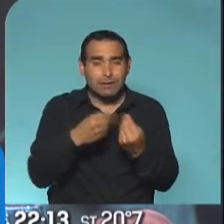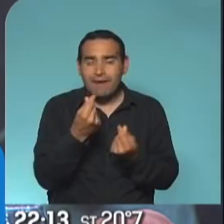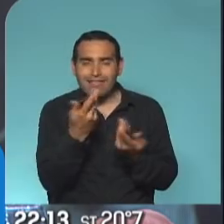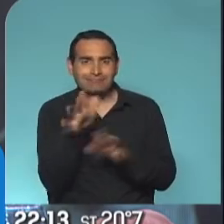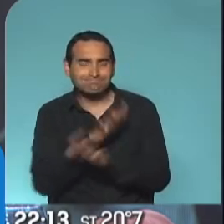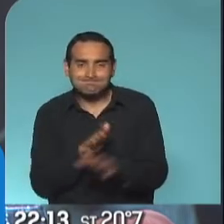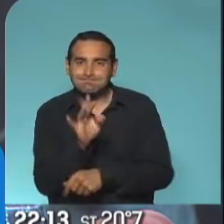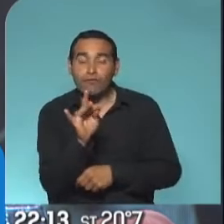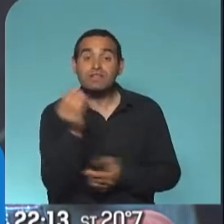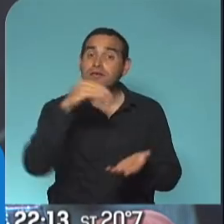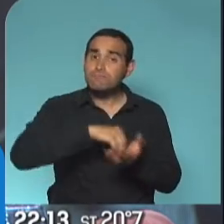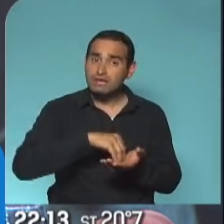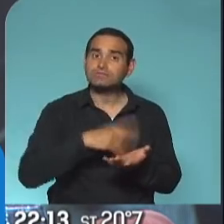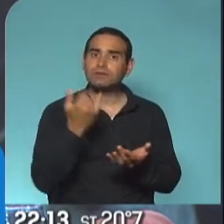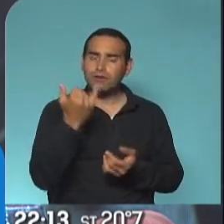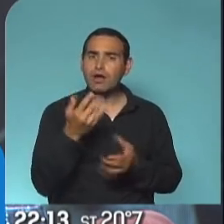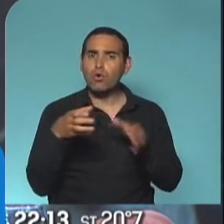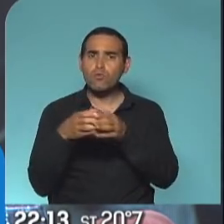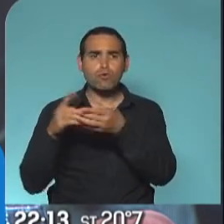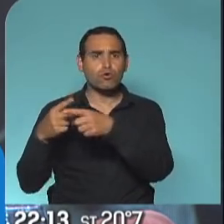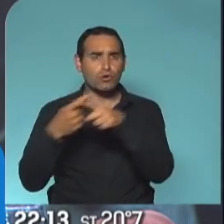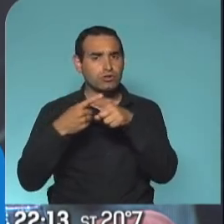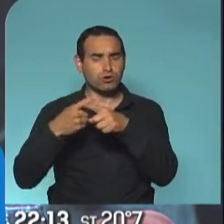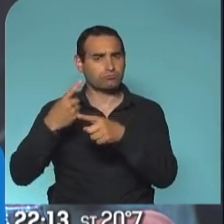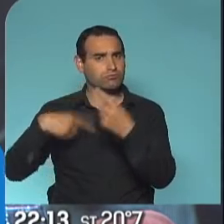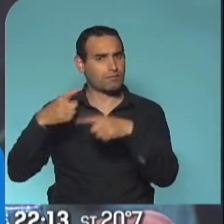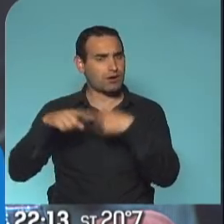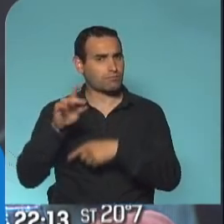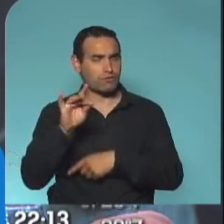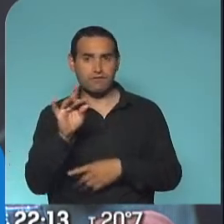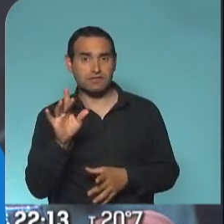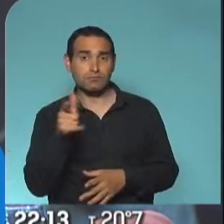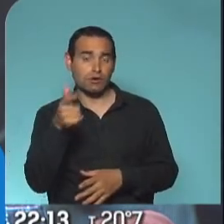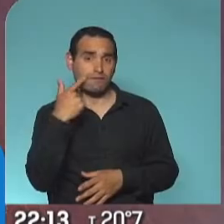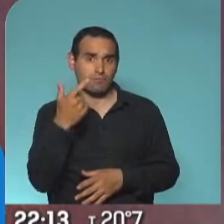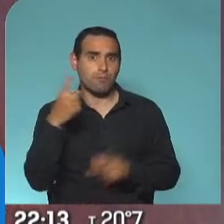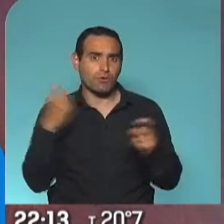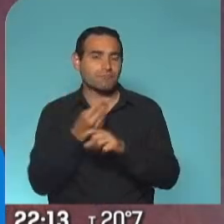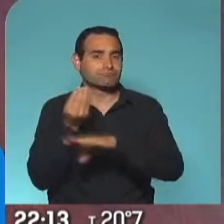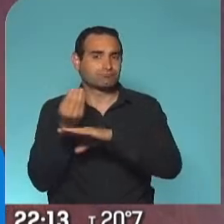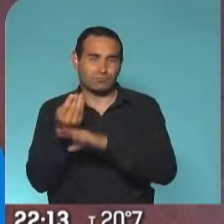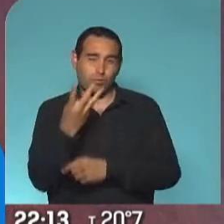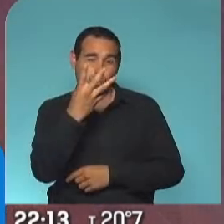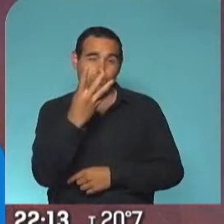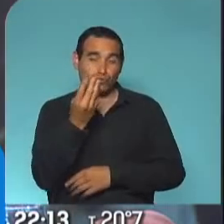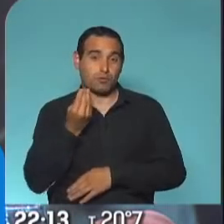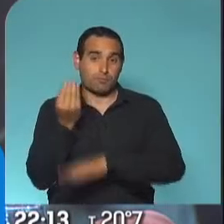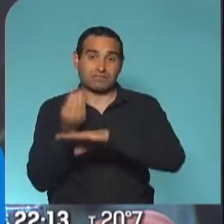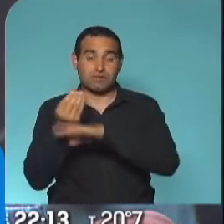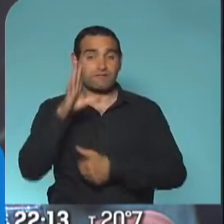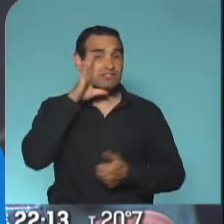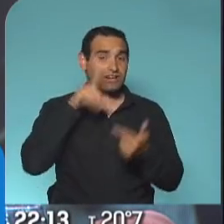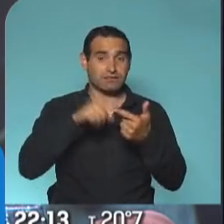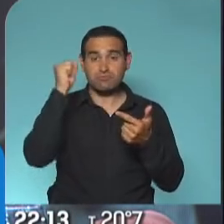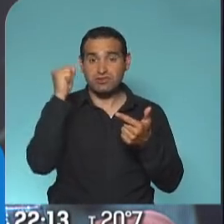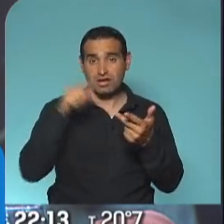y una dificultad de renovación de la clase política chilena. Decíamos, una crisis de representación, eso se ve muy claro en que los últimos 4 presidentes fueron Bachelet,